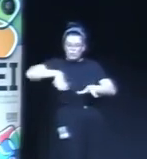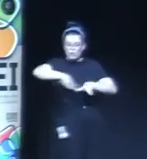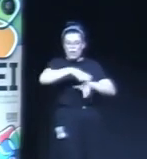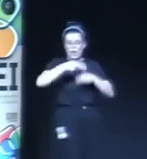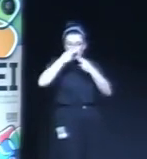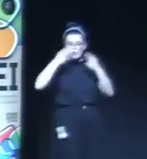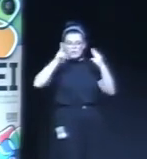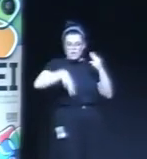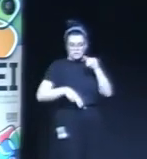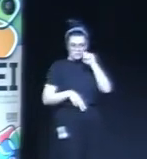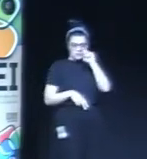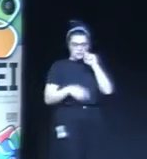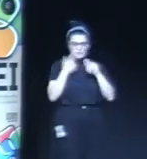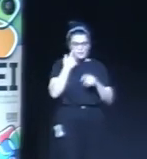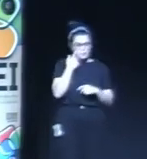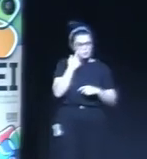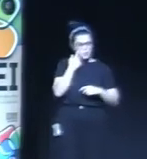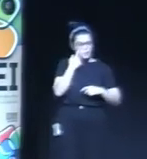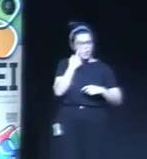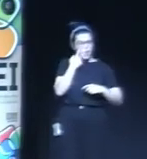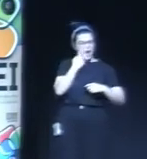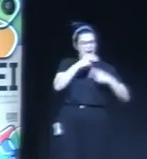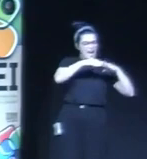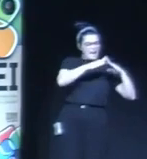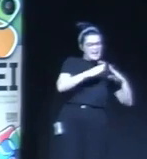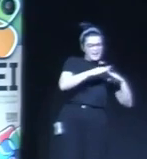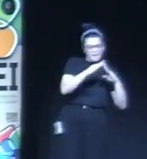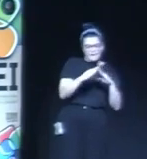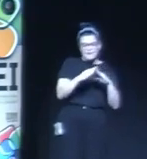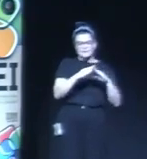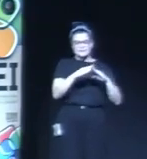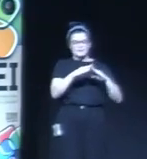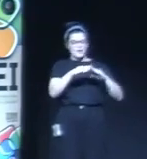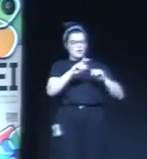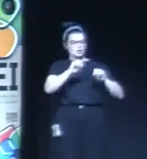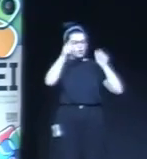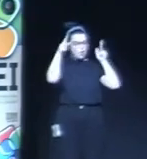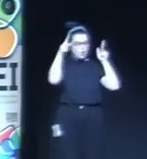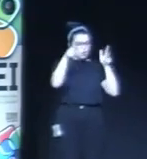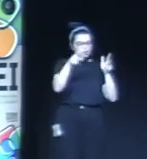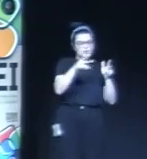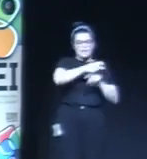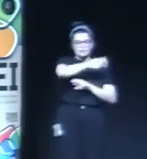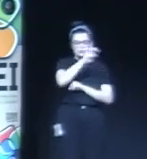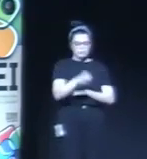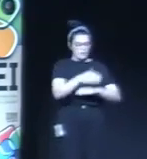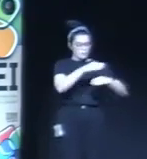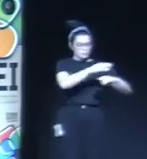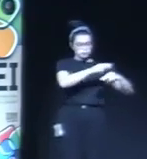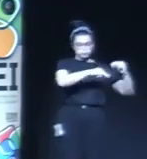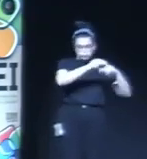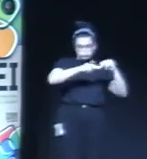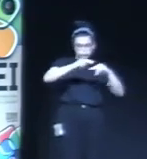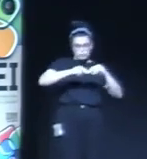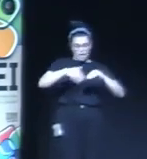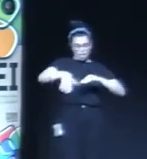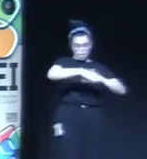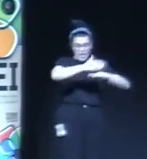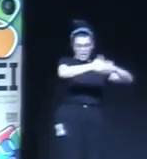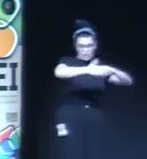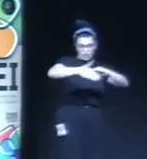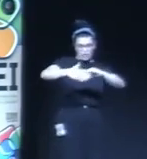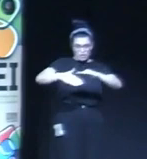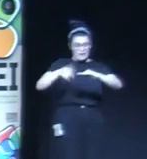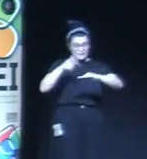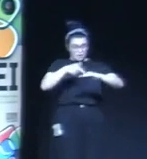la cantidad de casas, hoteles y todos los conflictos que hay en la costa. Y más ahora que se prevé que por el cambio climático vaya a subir el